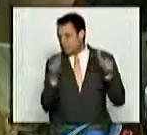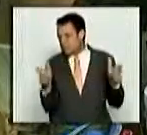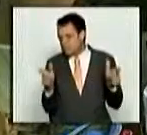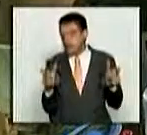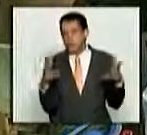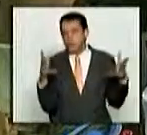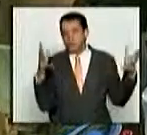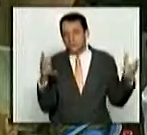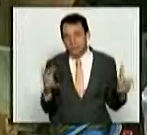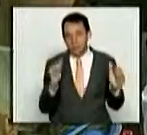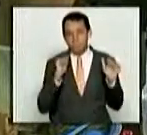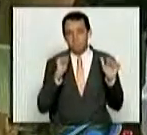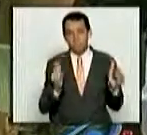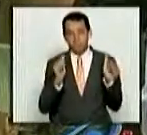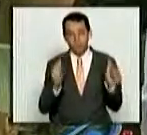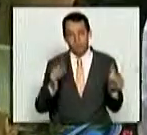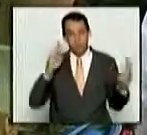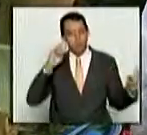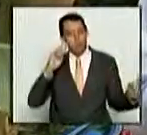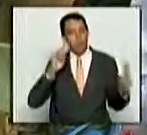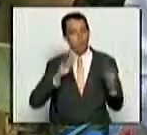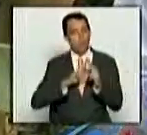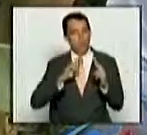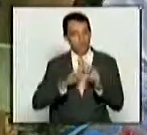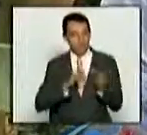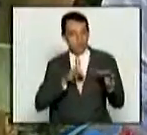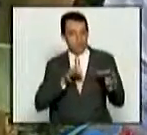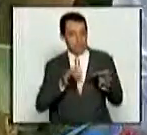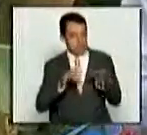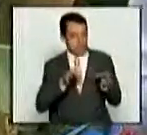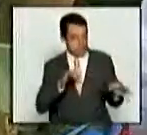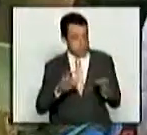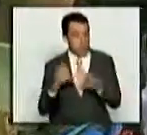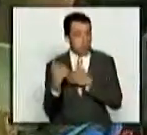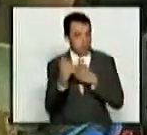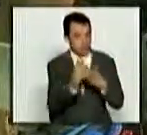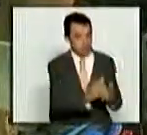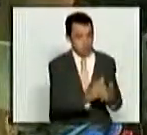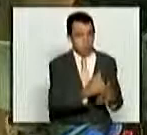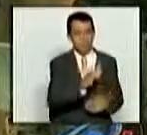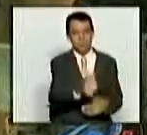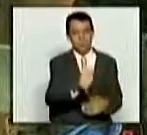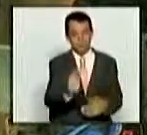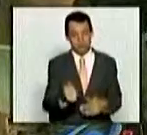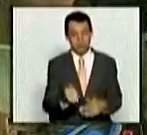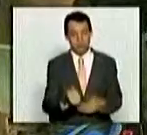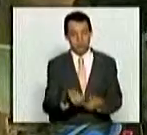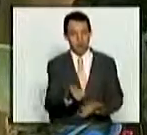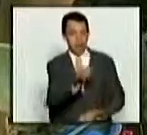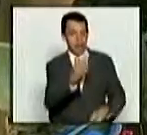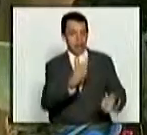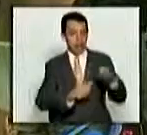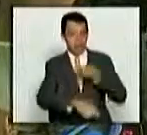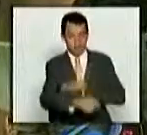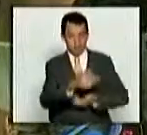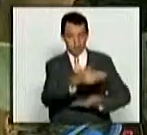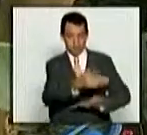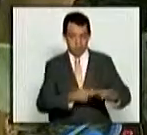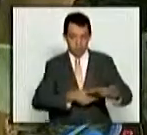todos ustedes conozcan estas ayudas terapéuticas. Y a propósito, no se dejen cambiar sus productos ni sus